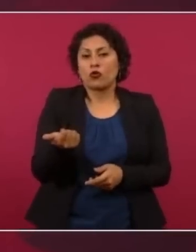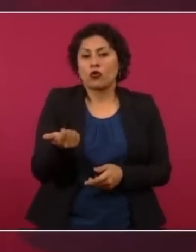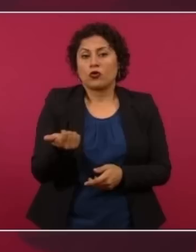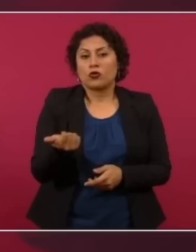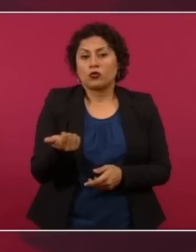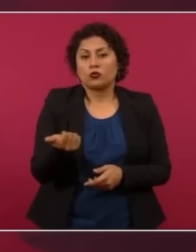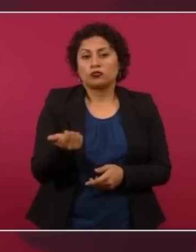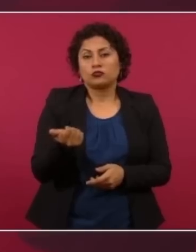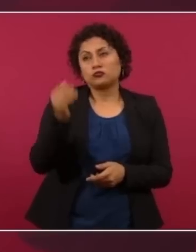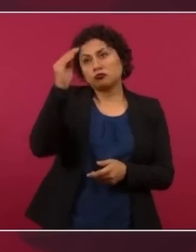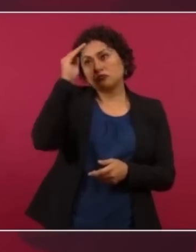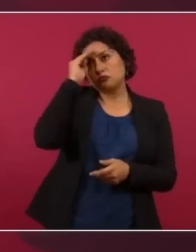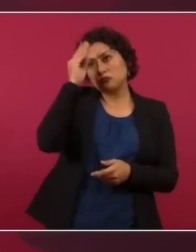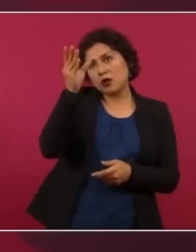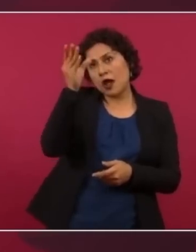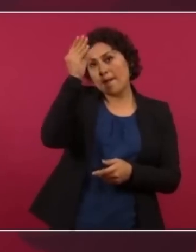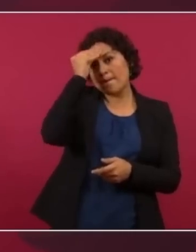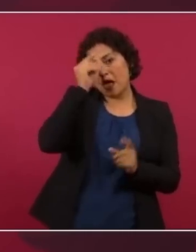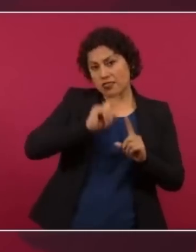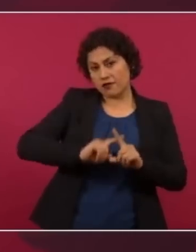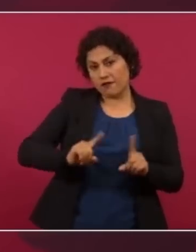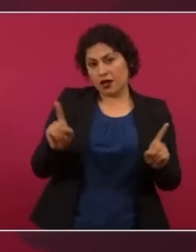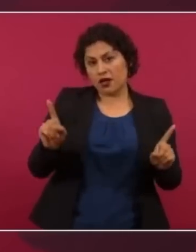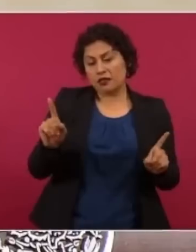tiene otra formación,